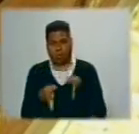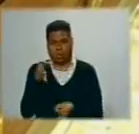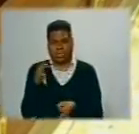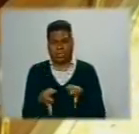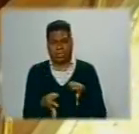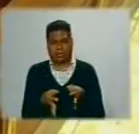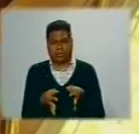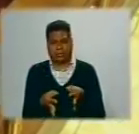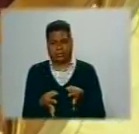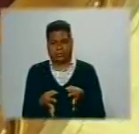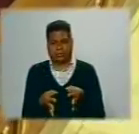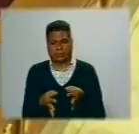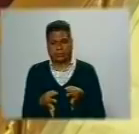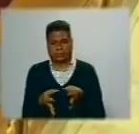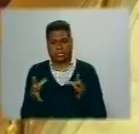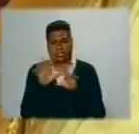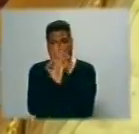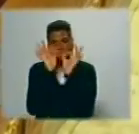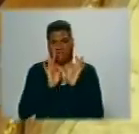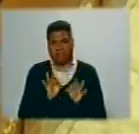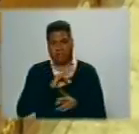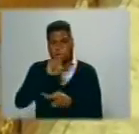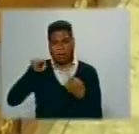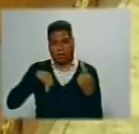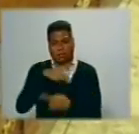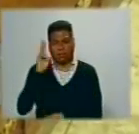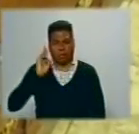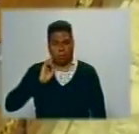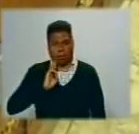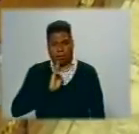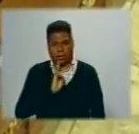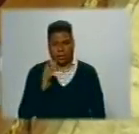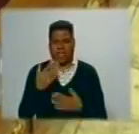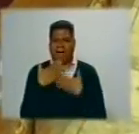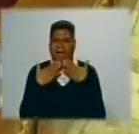dar forma a esta revolución bolivariana. Muchas gracias.